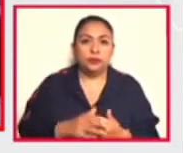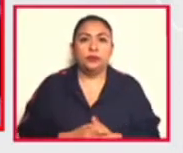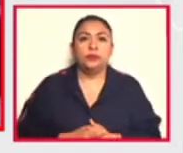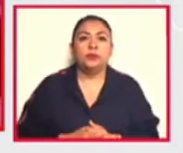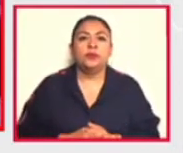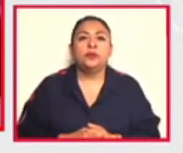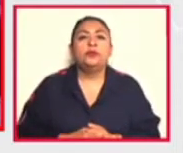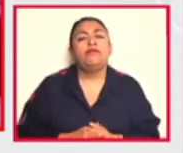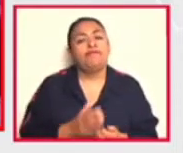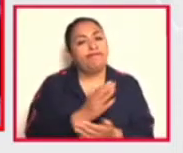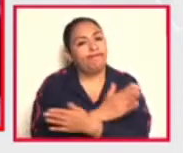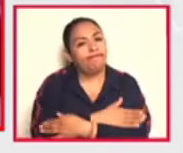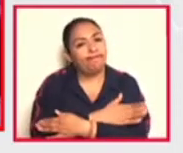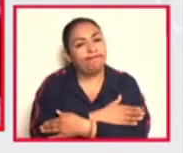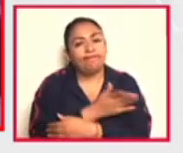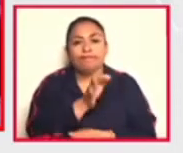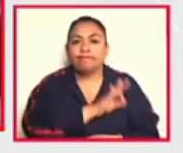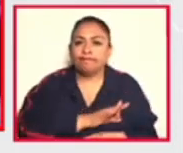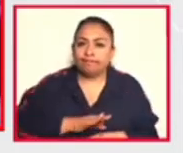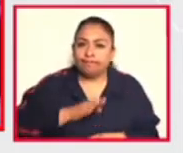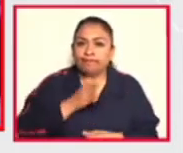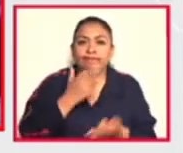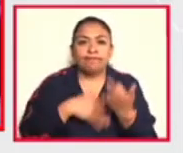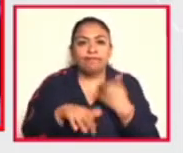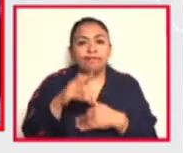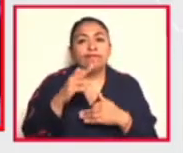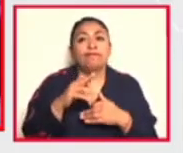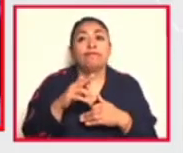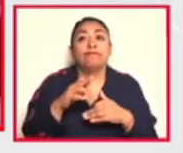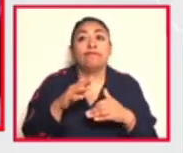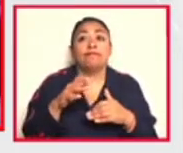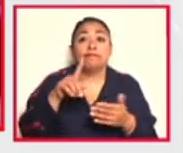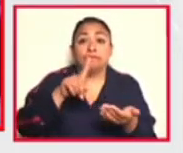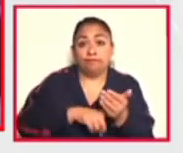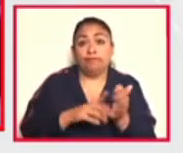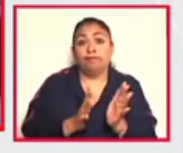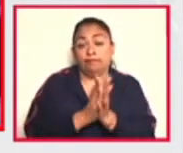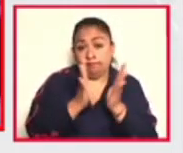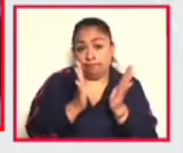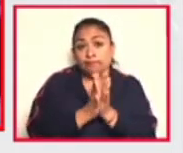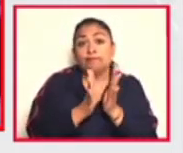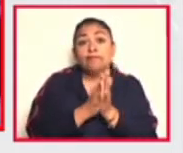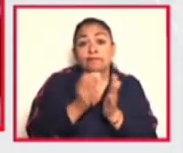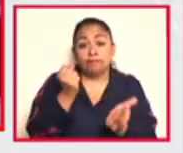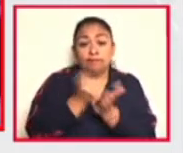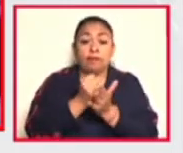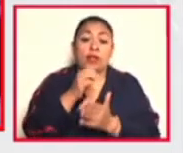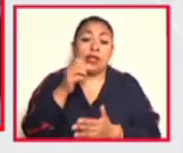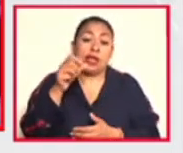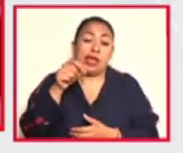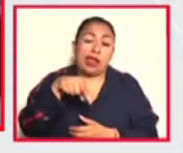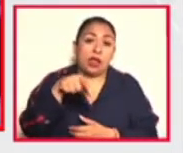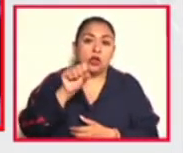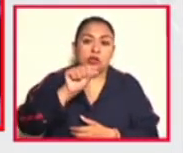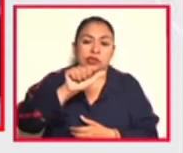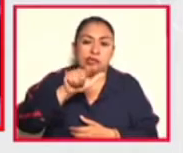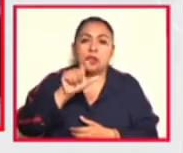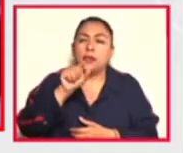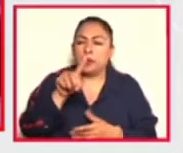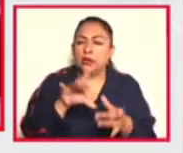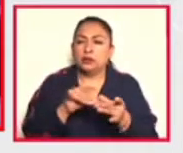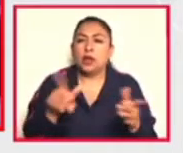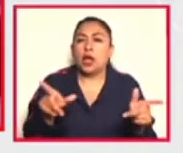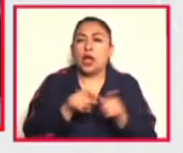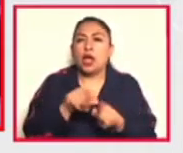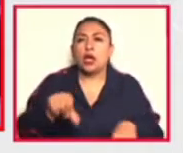Un abrazo muy grande, muchas felicidades a todos los que están detrás de Grano de Sal. Y también les platicamos que concluyeron las actividades de la